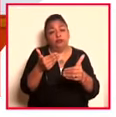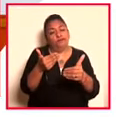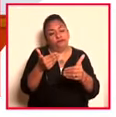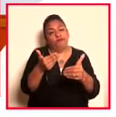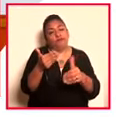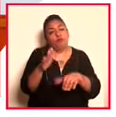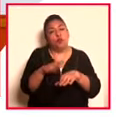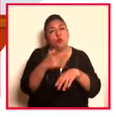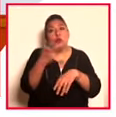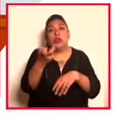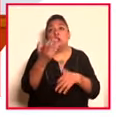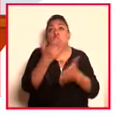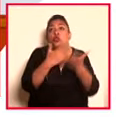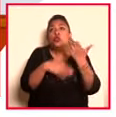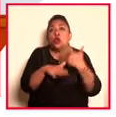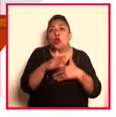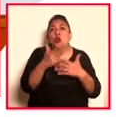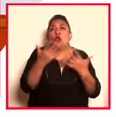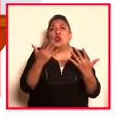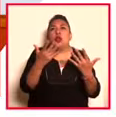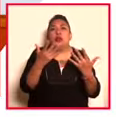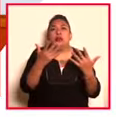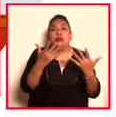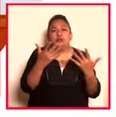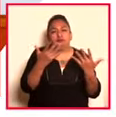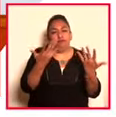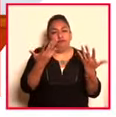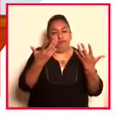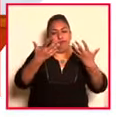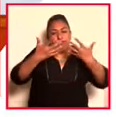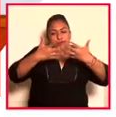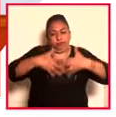que todas las piezas de este engranaje